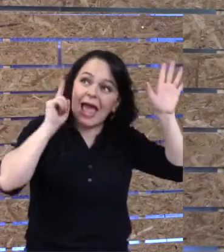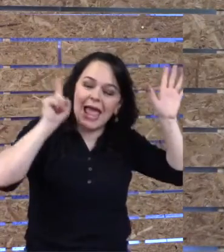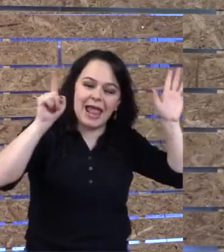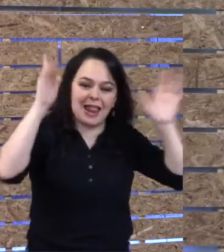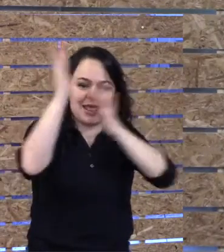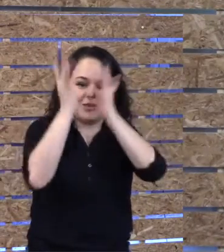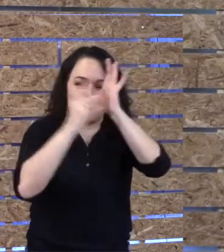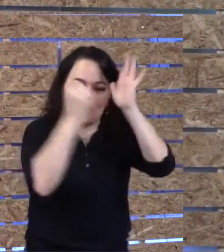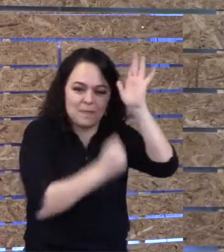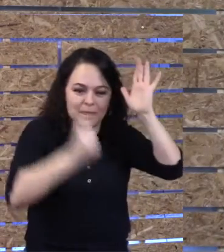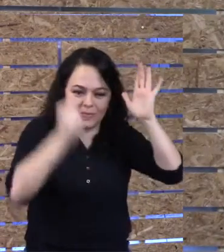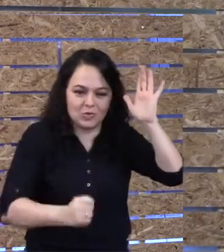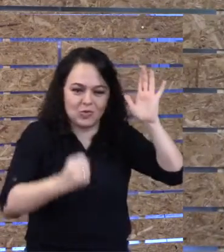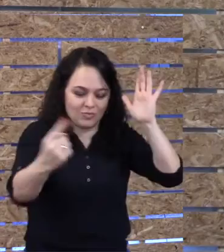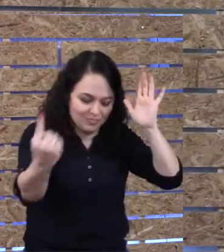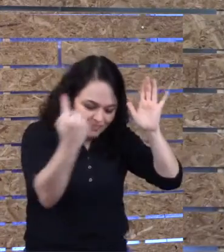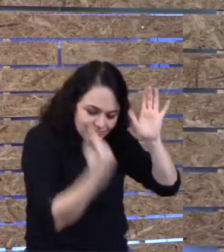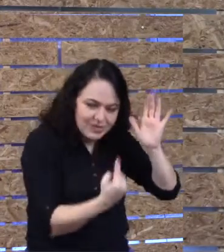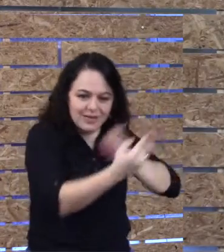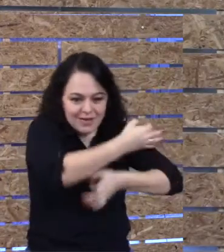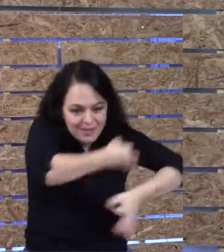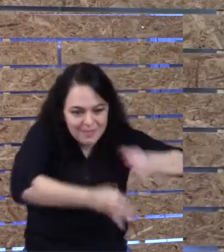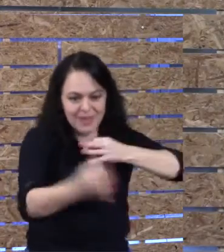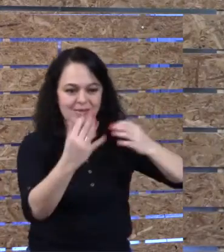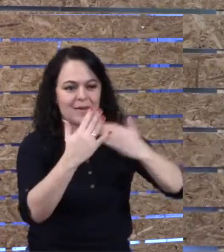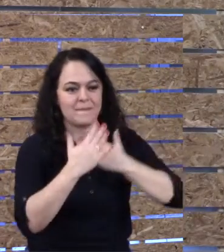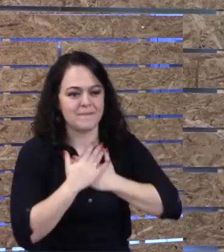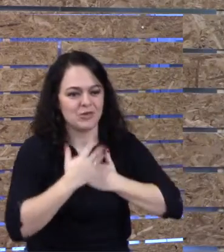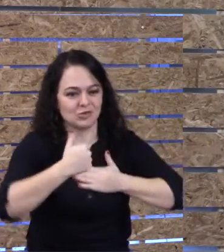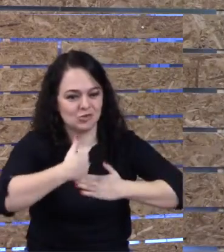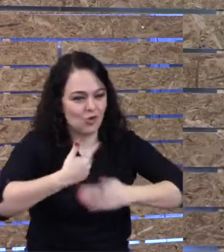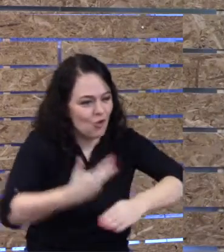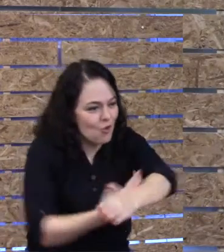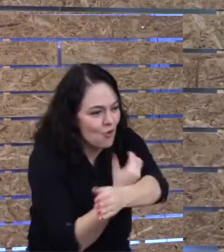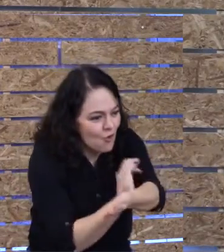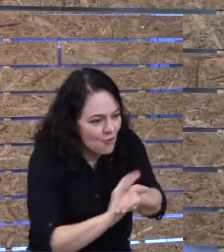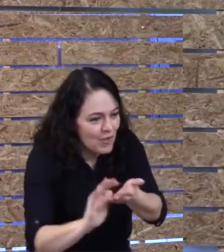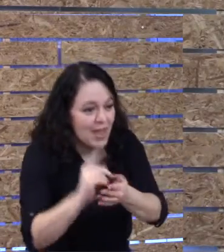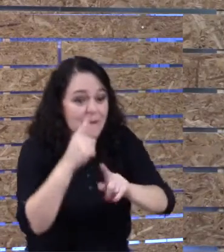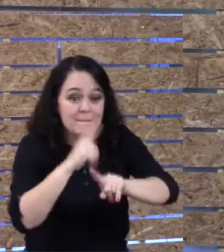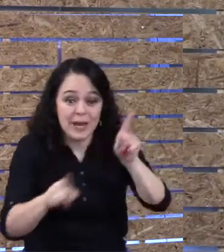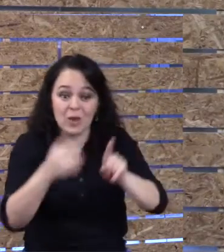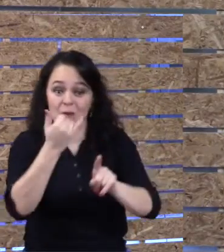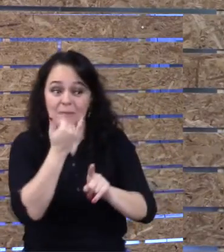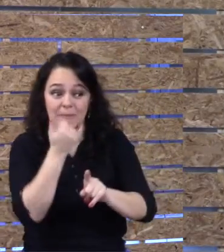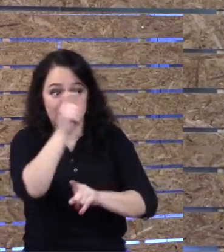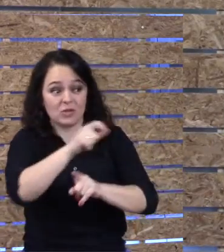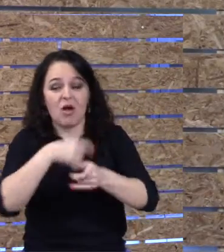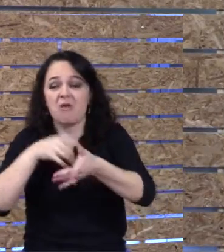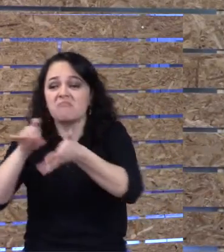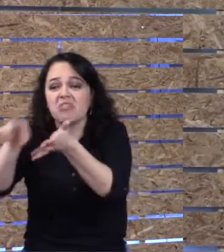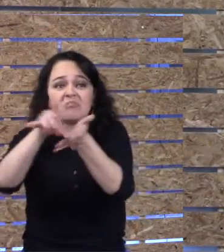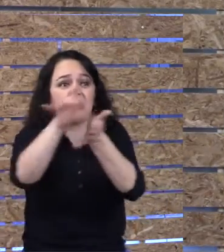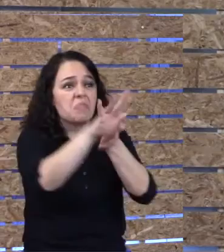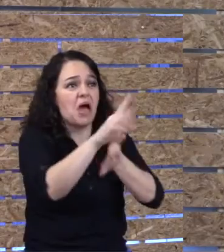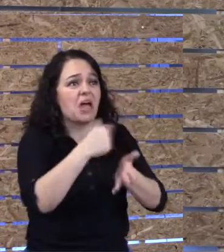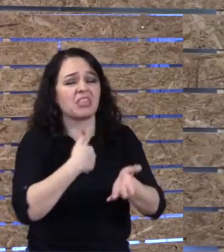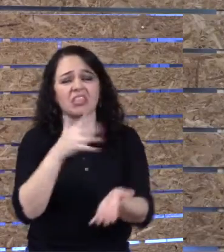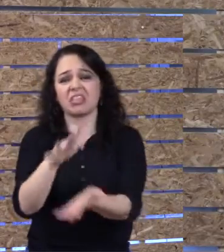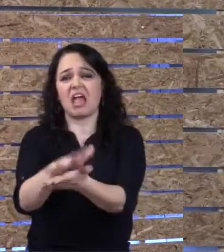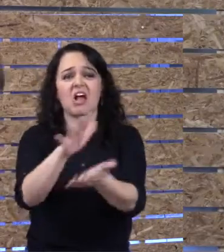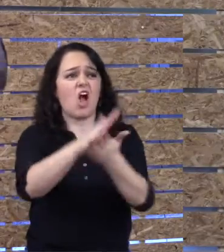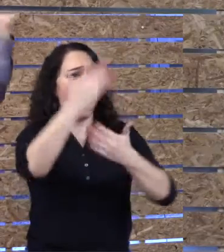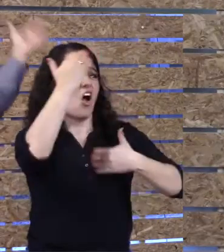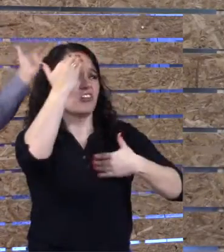tranquilizando erróneamente la conciencia de muchos. Ellos piensan que son ovejas de Cristo, se sienten tranquilas